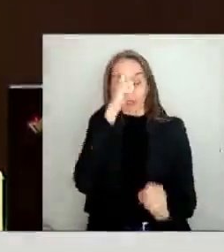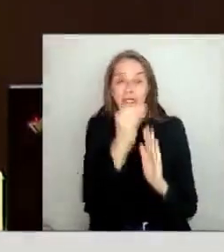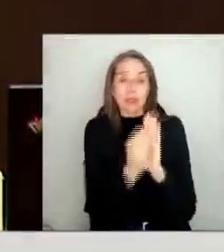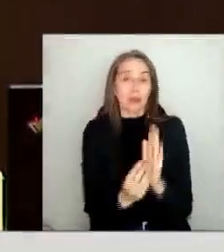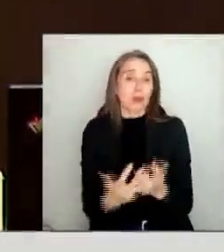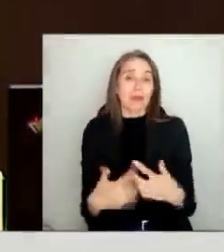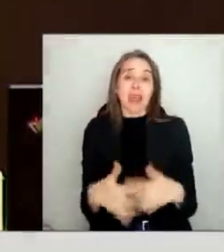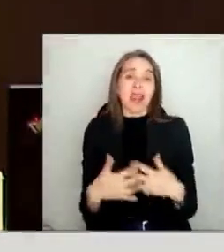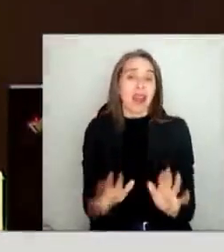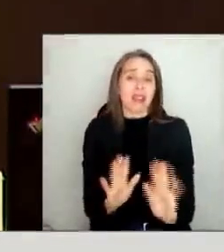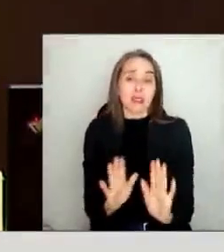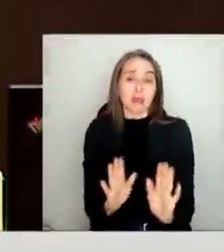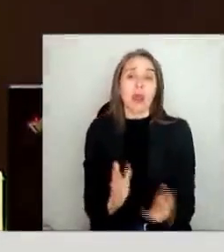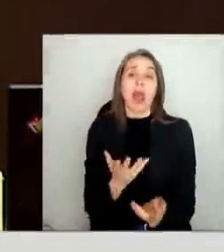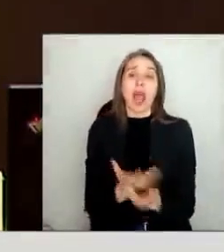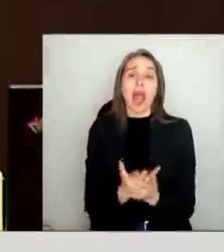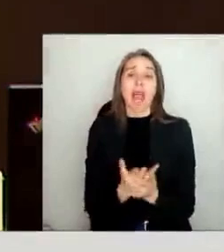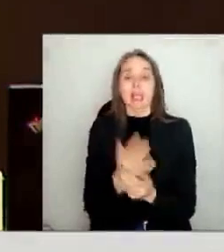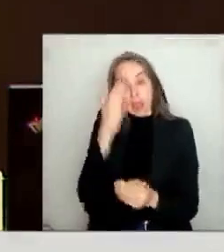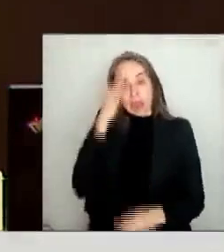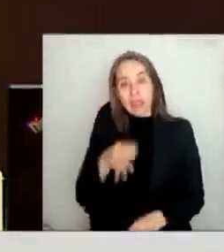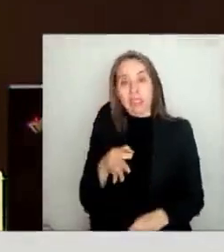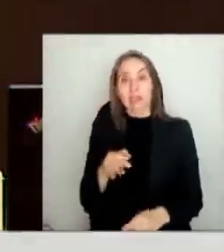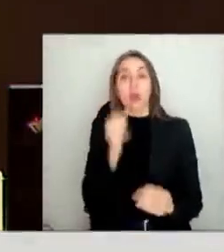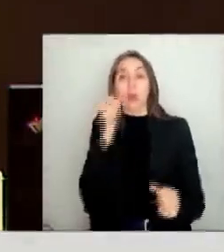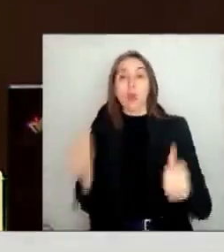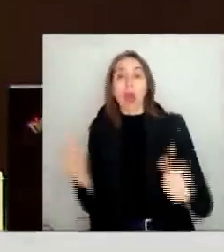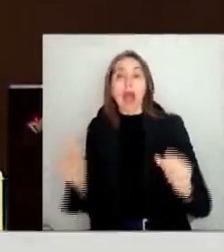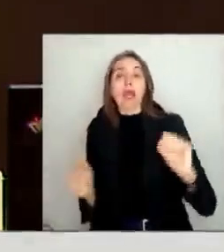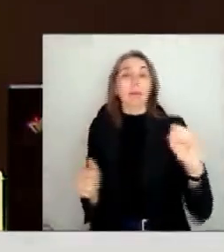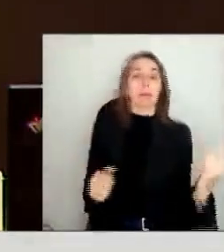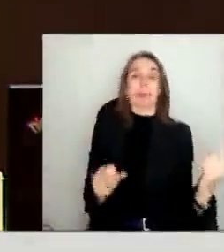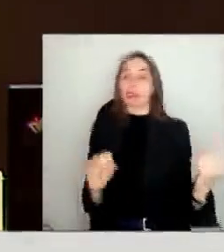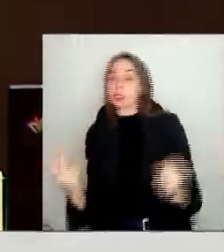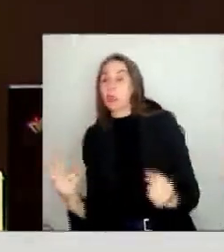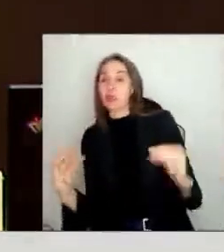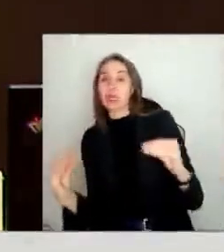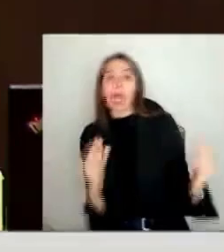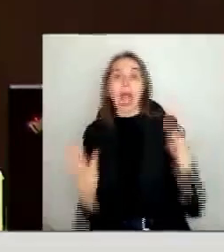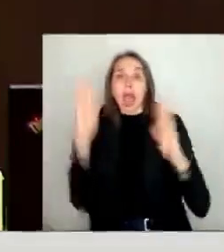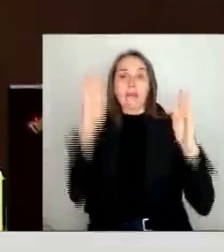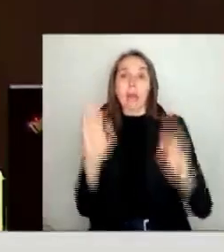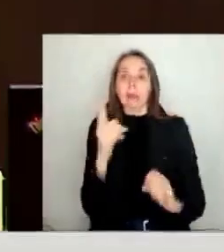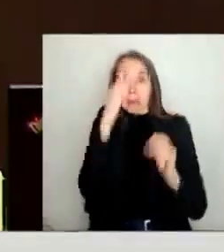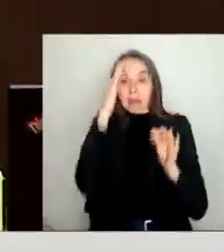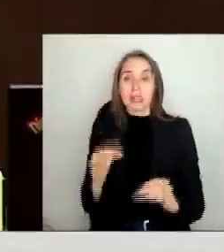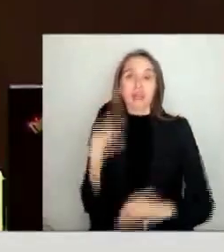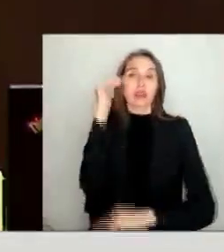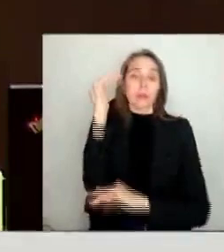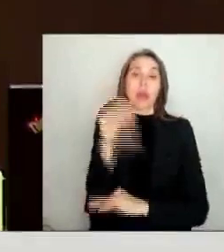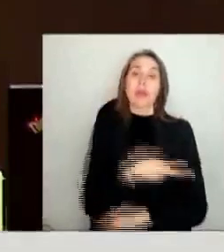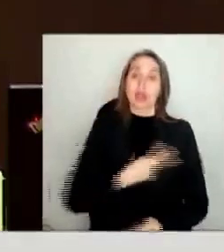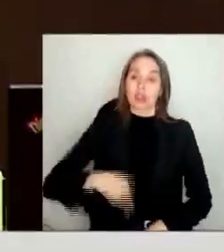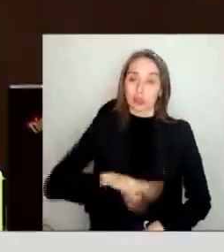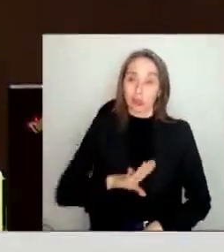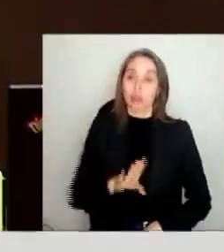maneras habría que tomar una decisión primero que la otra y la primera decisión que se toma es la que prima en este caso vamos a a concurrir a